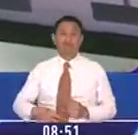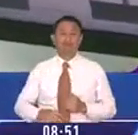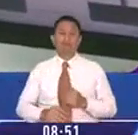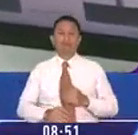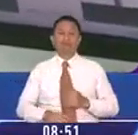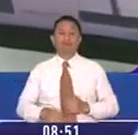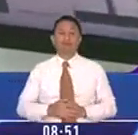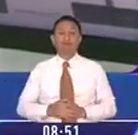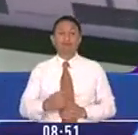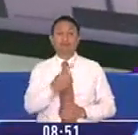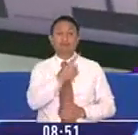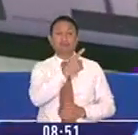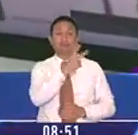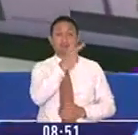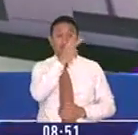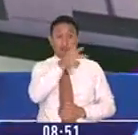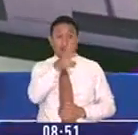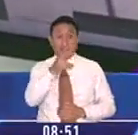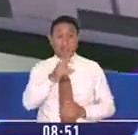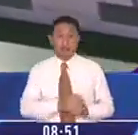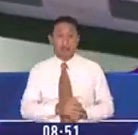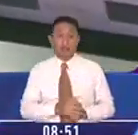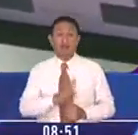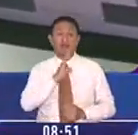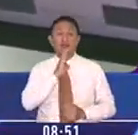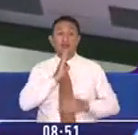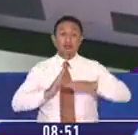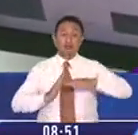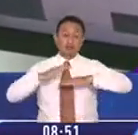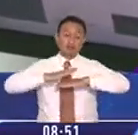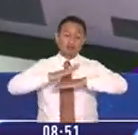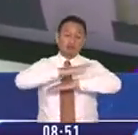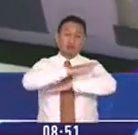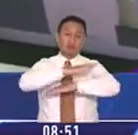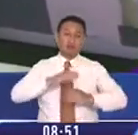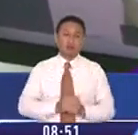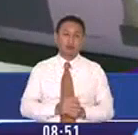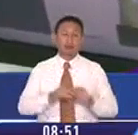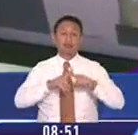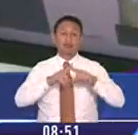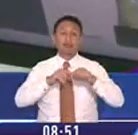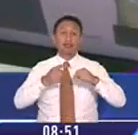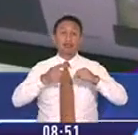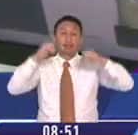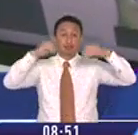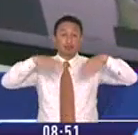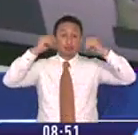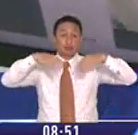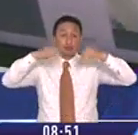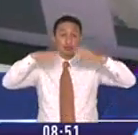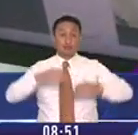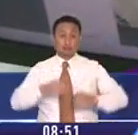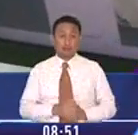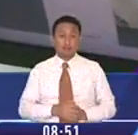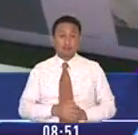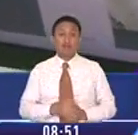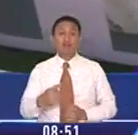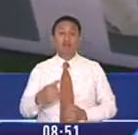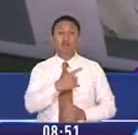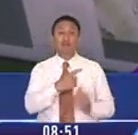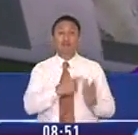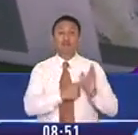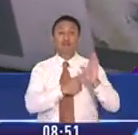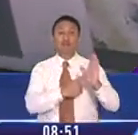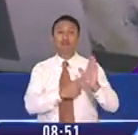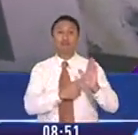esta pantalla se puede observar si es que crece o no el caudal del río, dependiendo también de las fuertes precipitaciones de la capital. Como vemos en las imágenes, pues